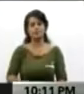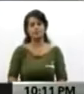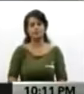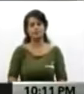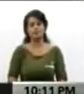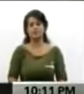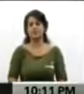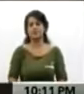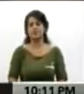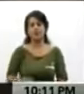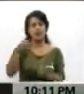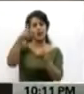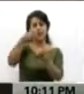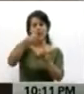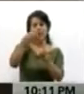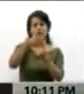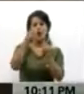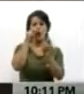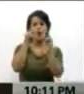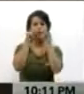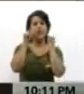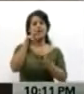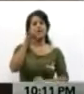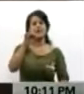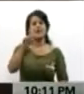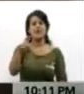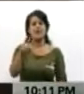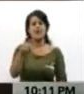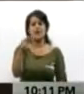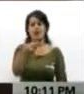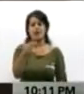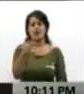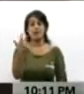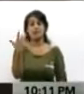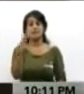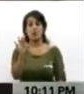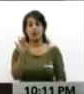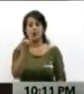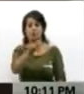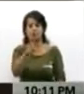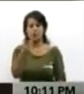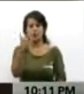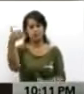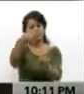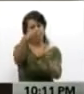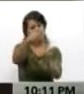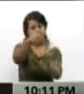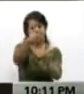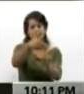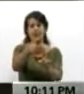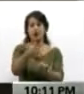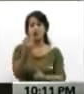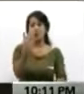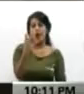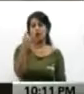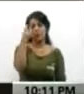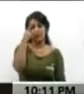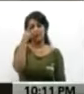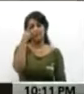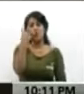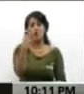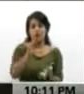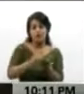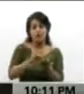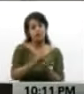Sigue el acoso contra Rangel. 50 pendientes con la justicia lo hostigan. Dos veces en cuatro días ha sido citado a la Dirección